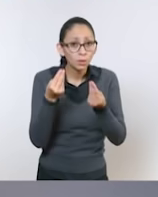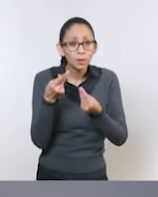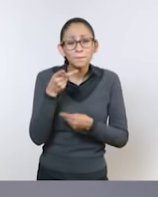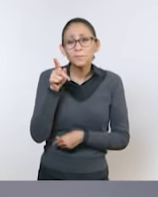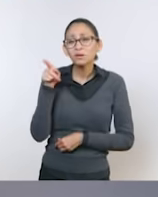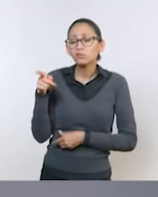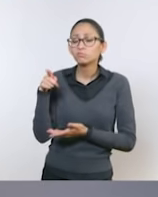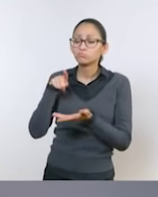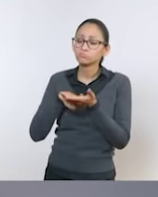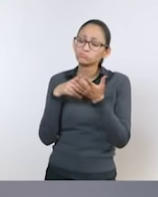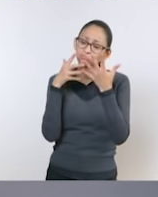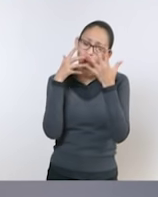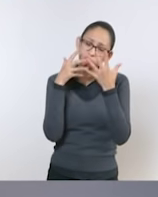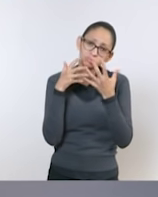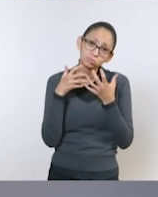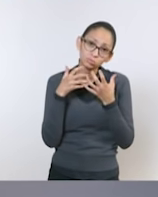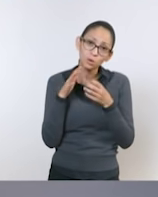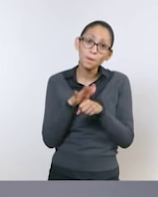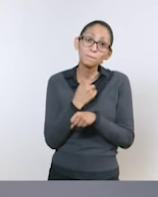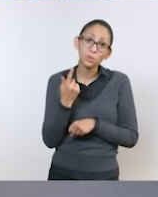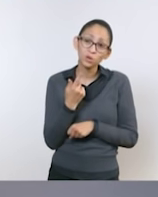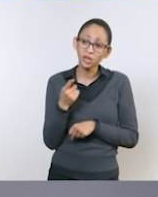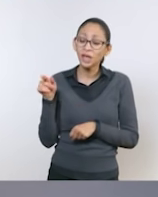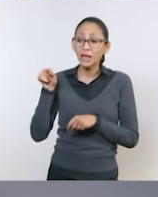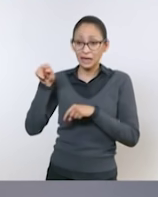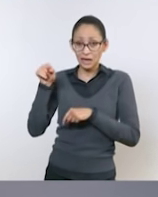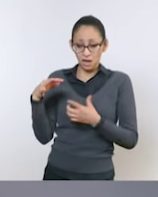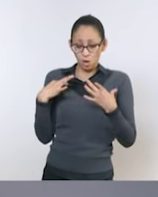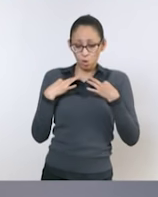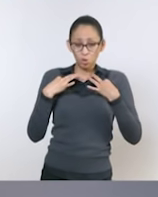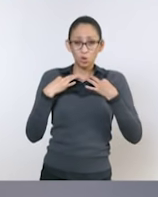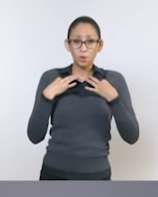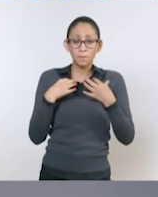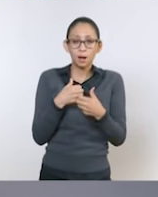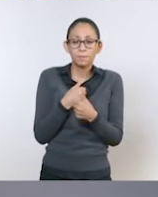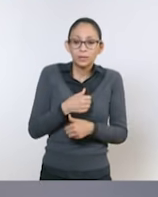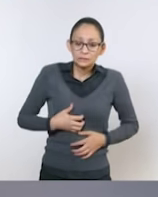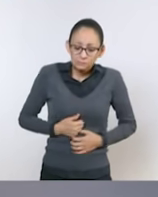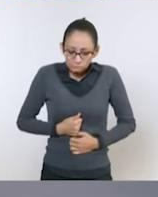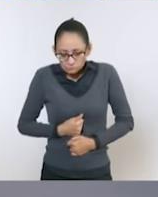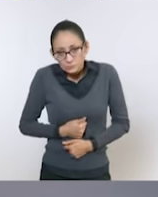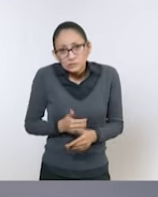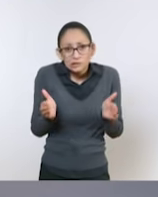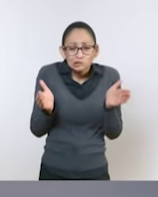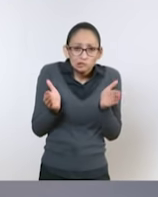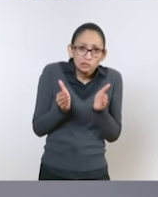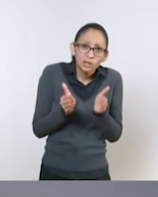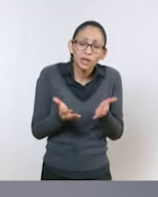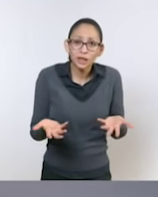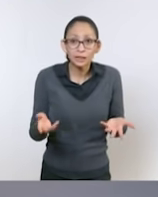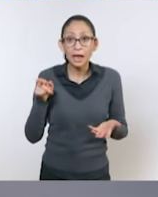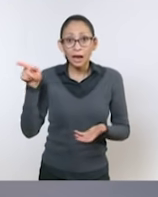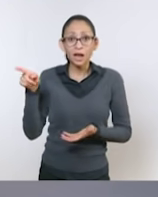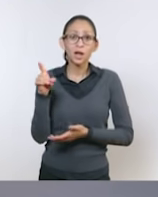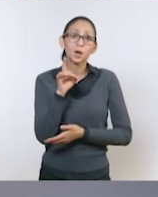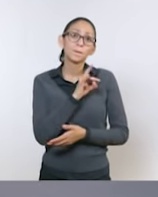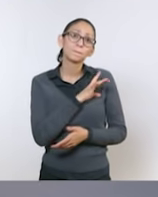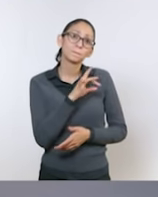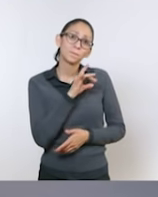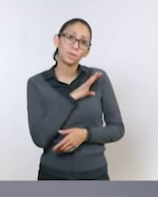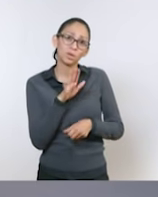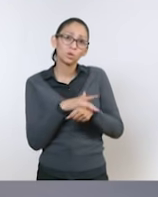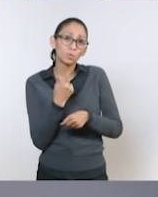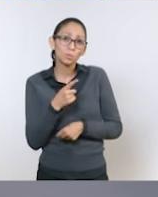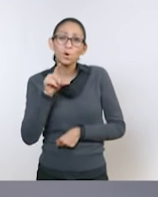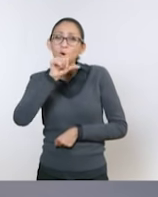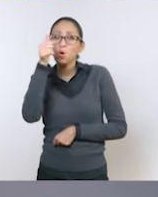estudioso. Pero está un poco triste porque cada vez la ropa le queda más apretada y tiene